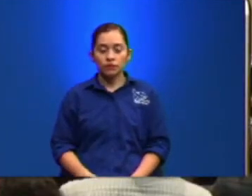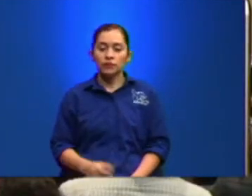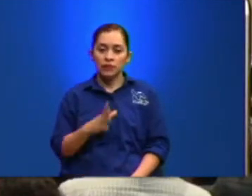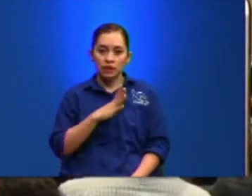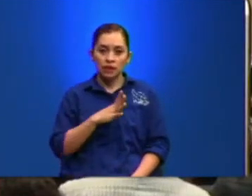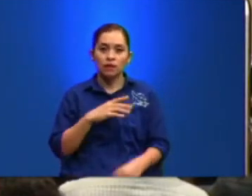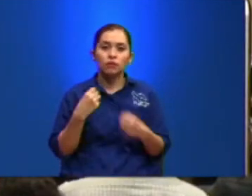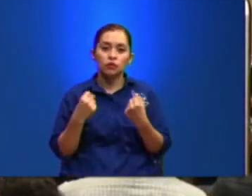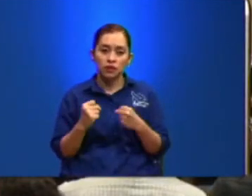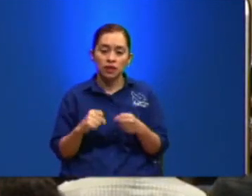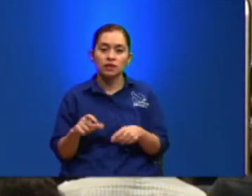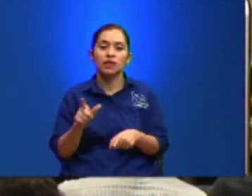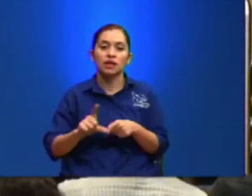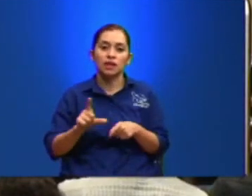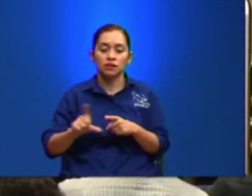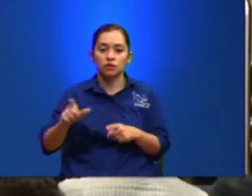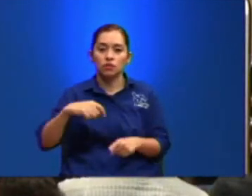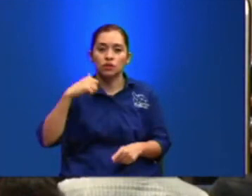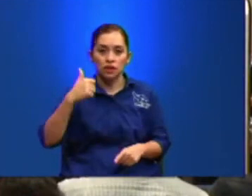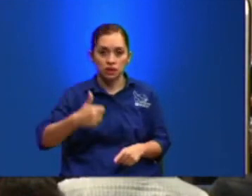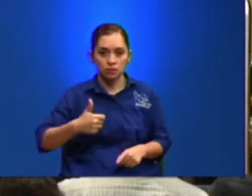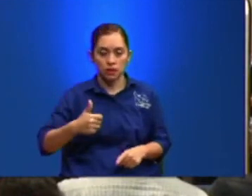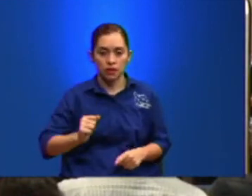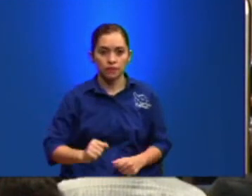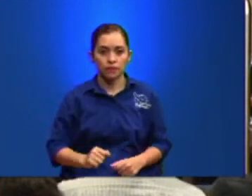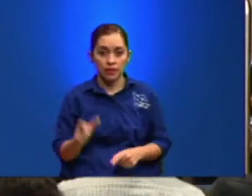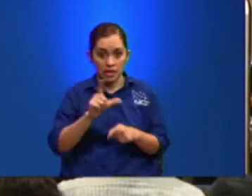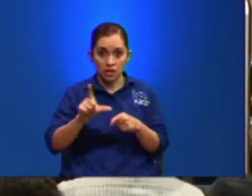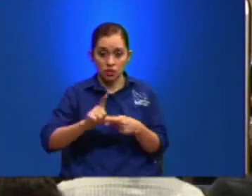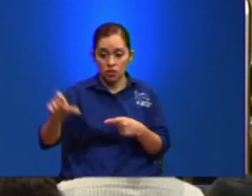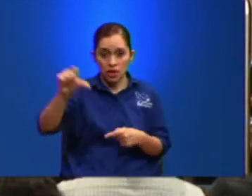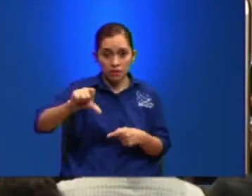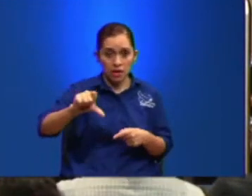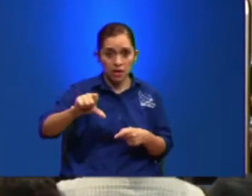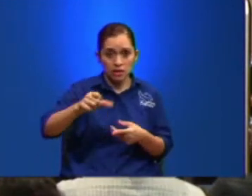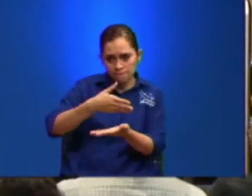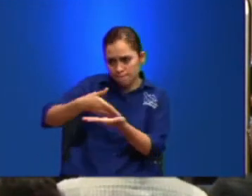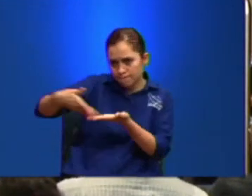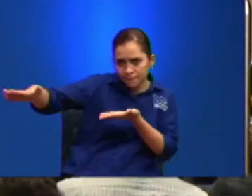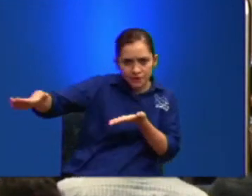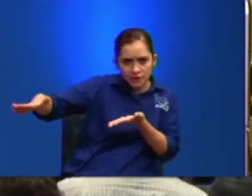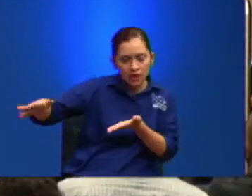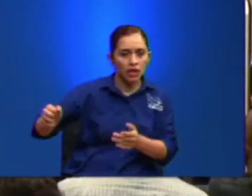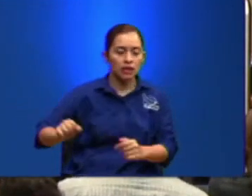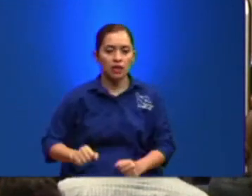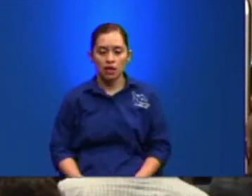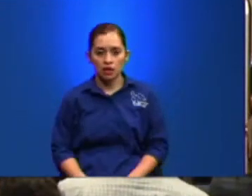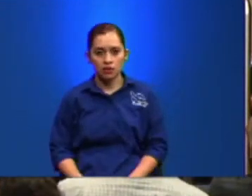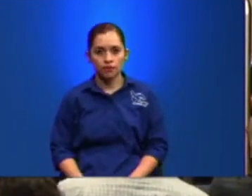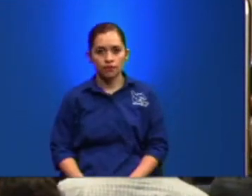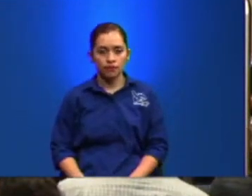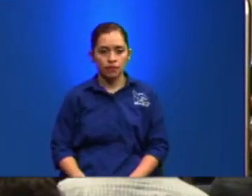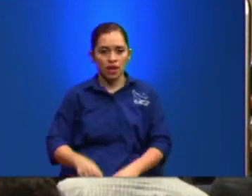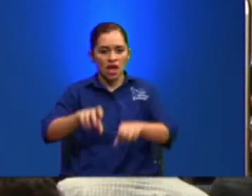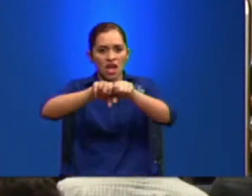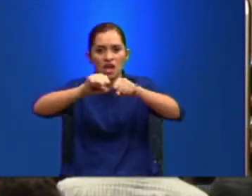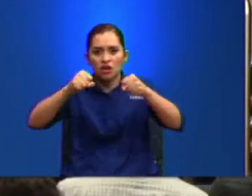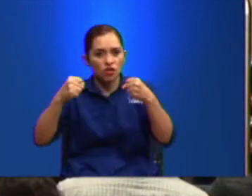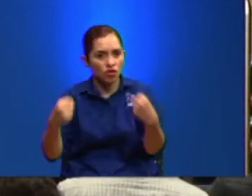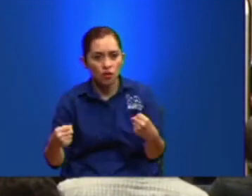lo que toca es que hay que eliminarlo no destruirlo romper pactos